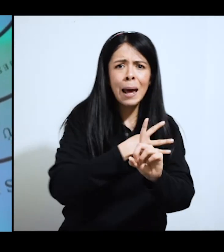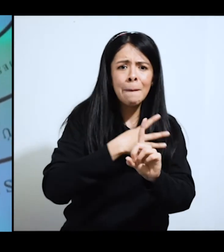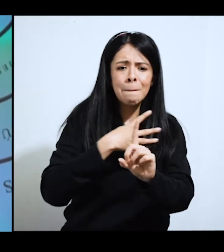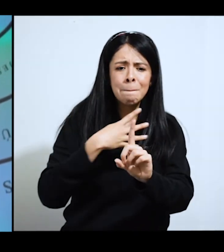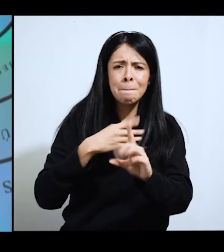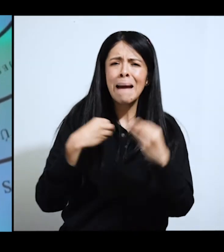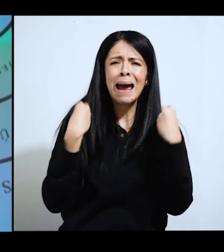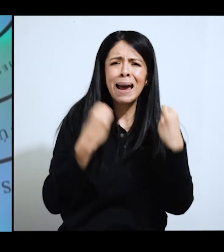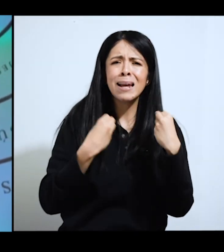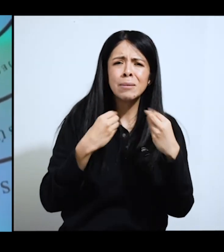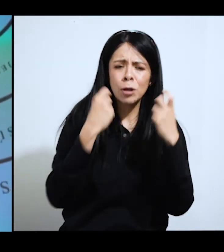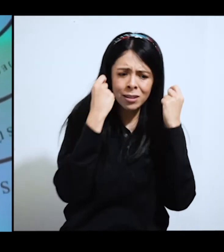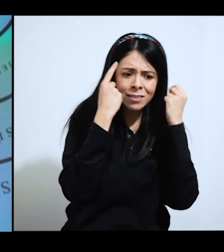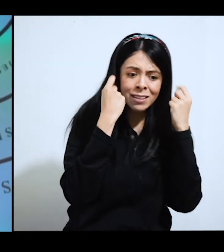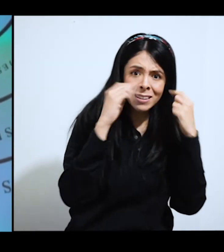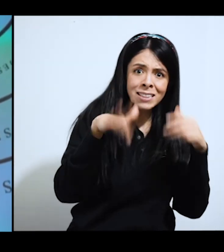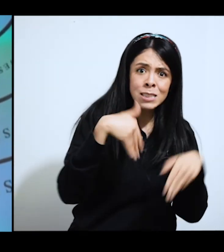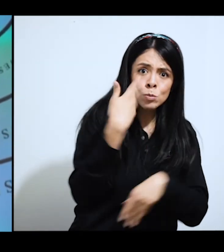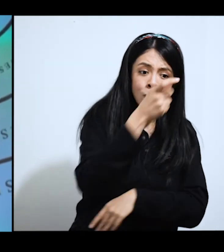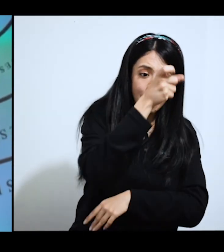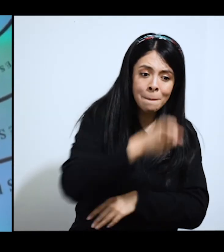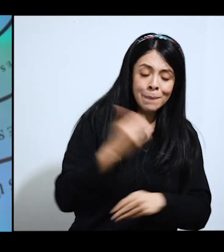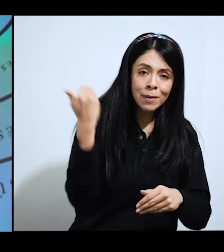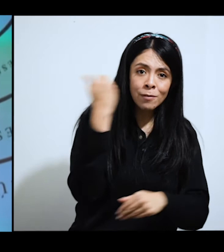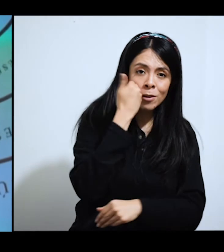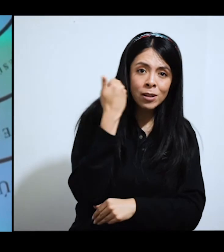para llevar mi dolor.